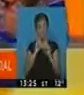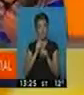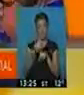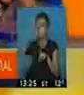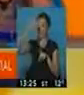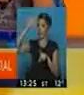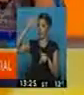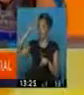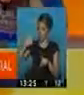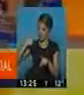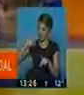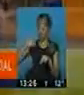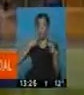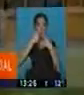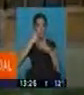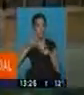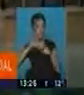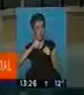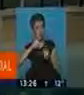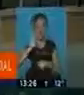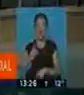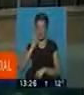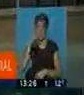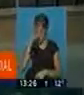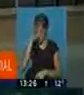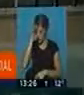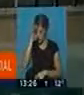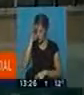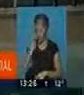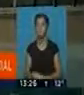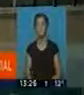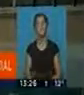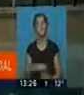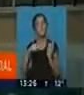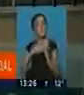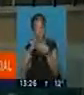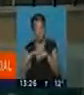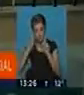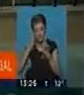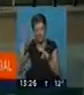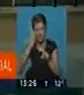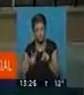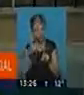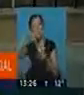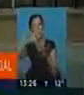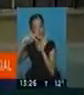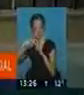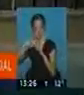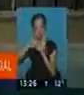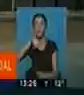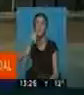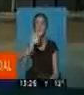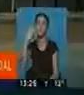la suspendieron a Paraguay en 2012. Pero ¿qué pasa? También Venezuela tiene otro problema. El 23 de junio hay cita en la